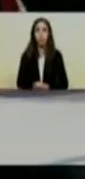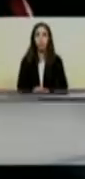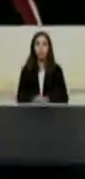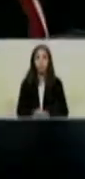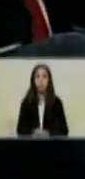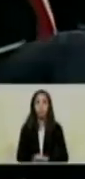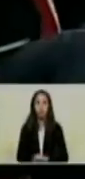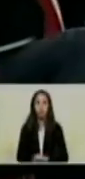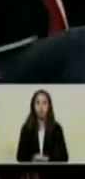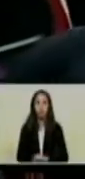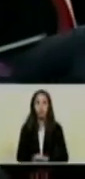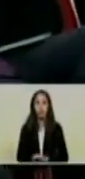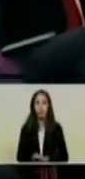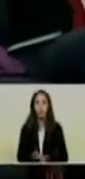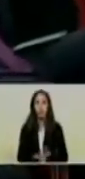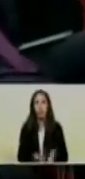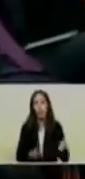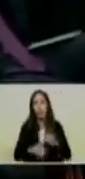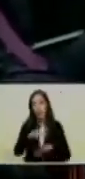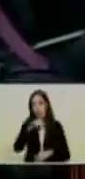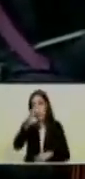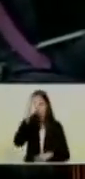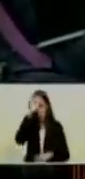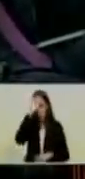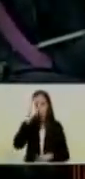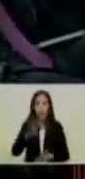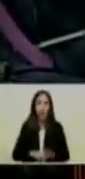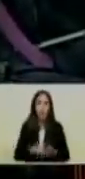No sé si tiene traducción, una guará en ruso.